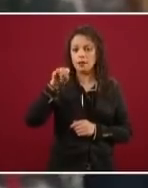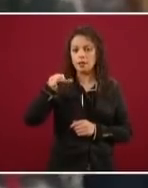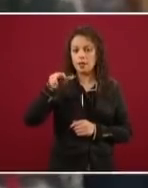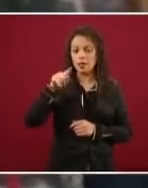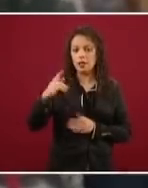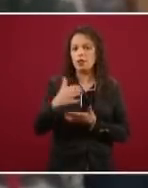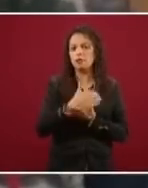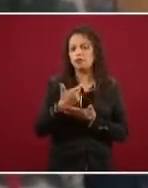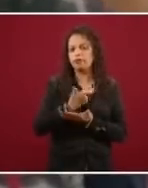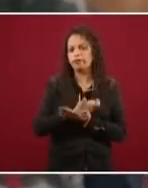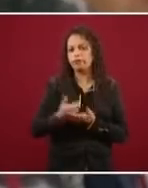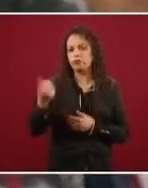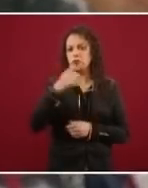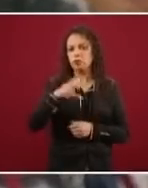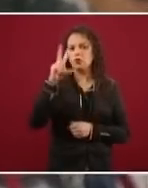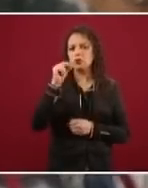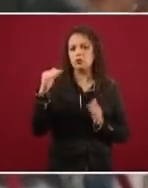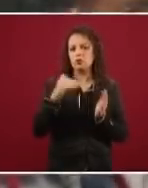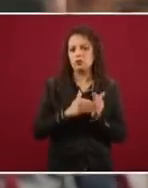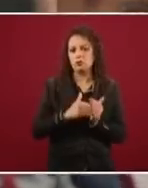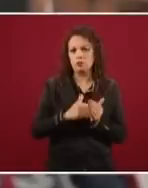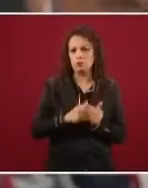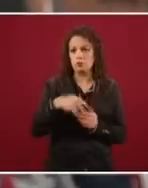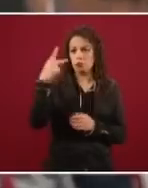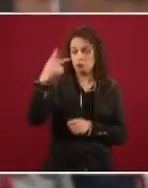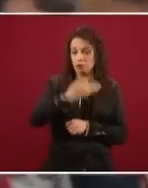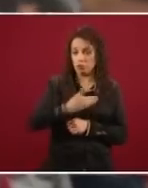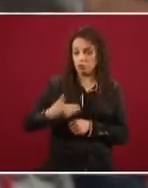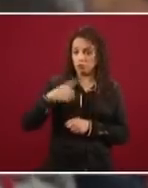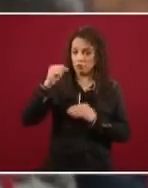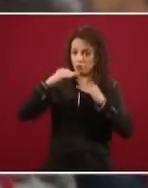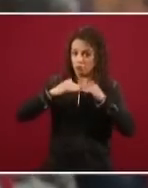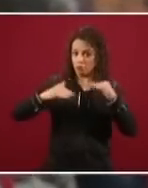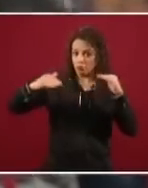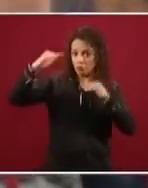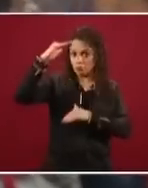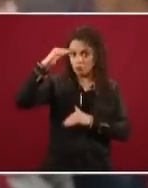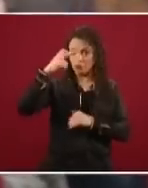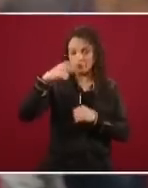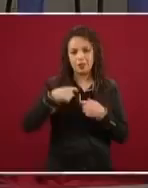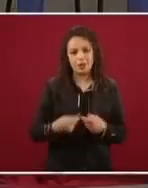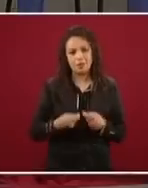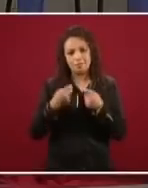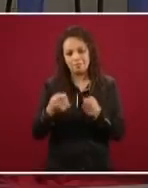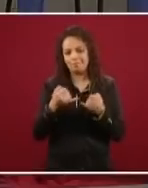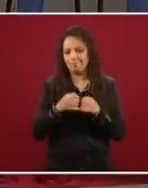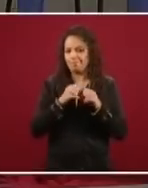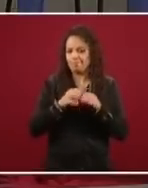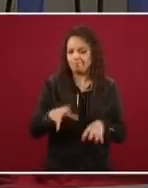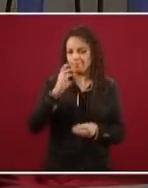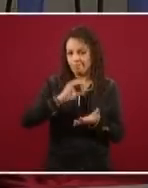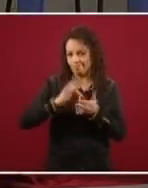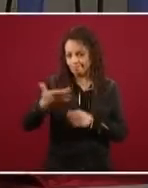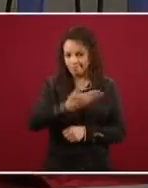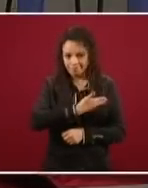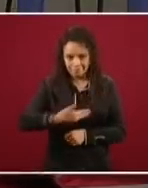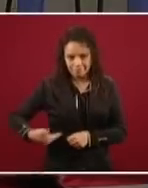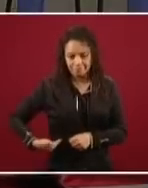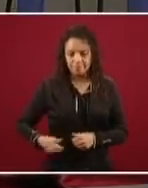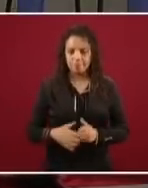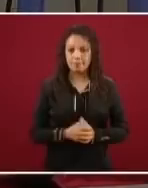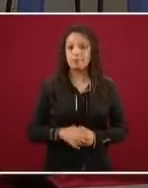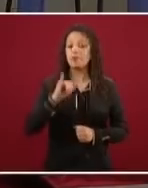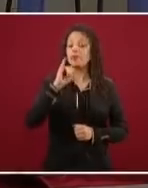180 mil pesos superando su salario es la información que le traigo mi ex presidente bueno pues en efecto